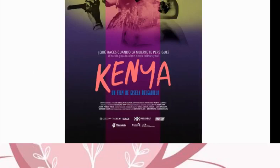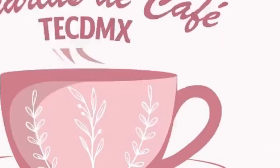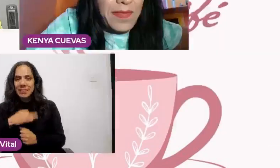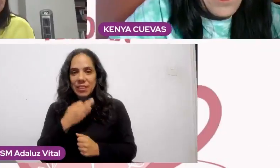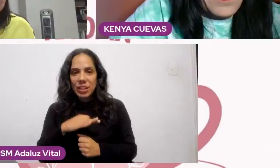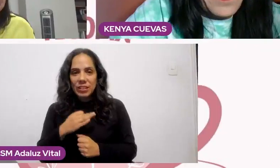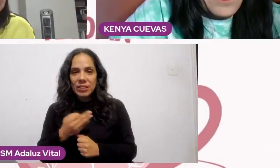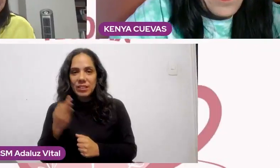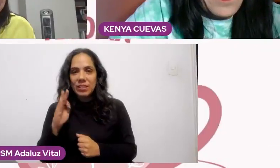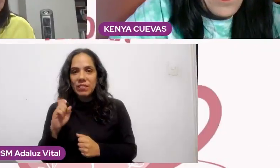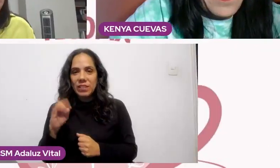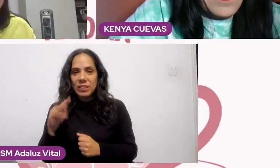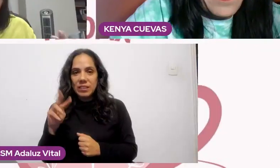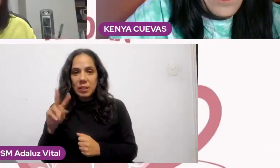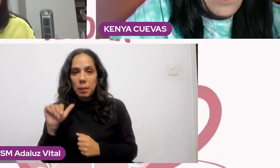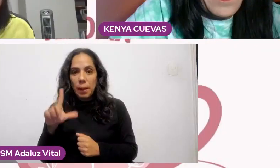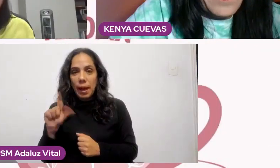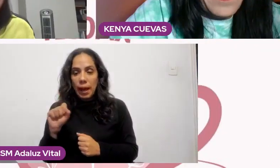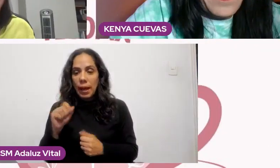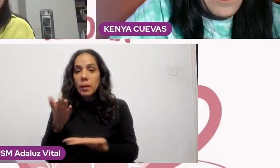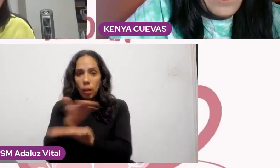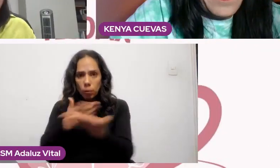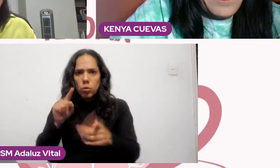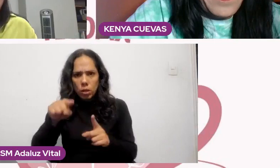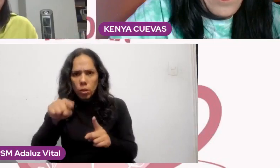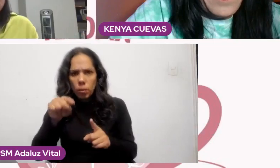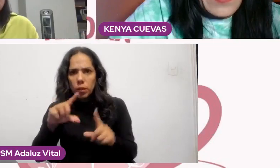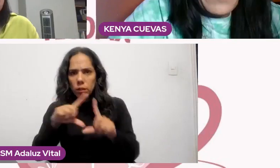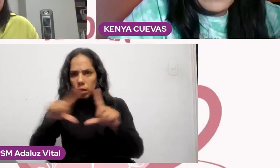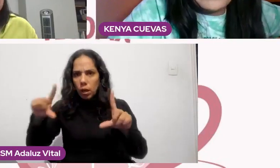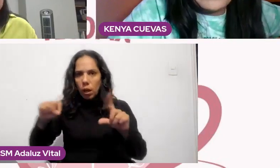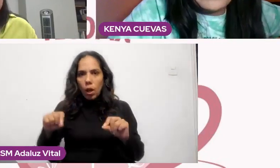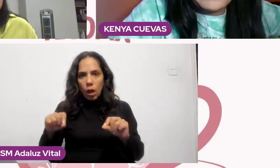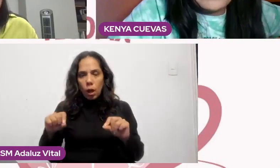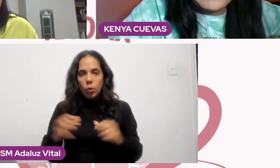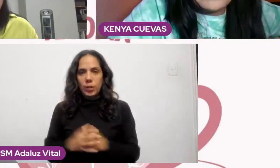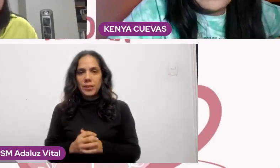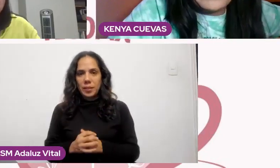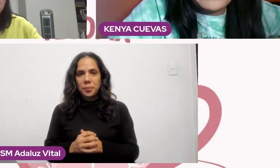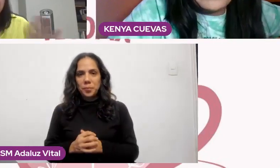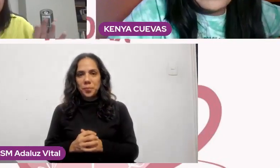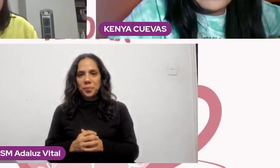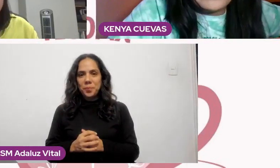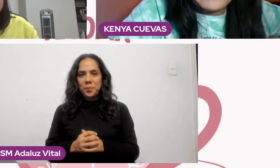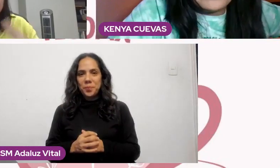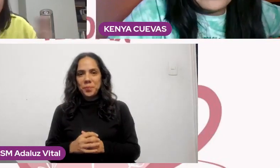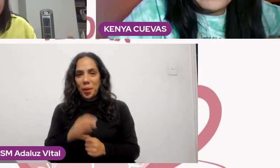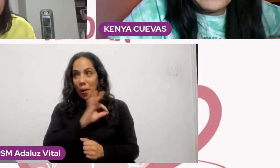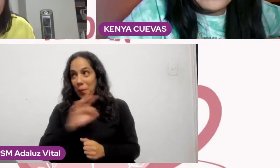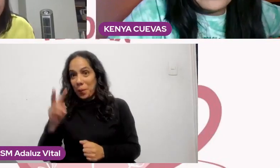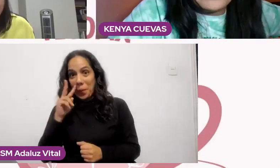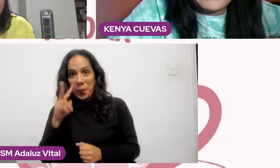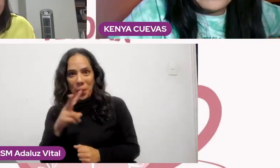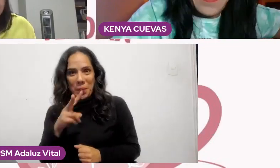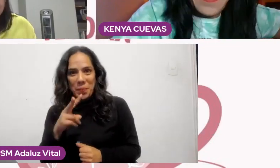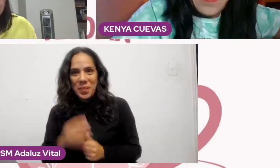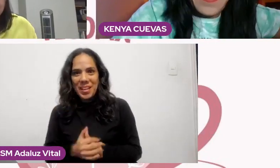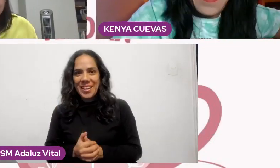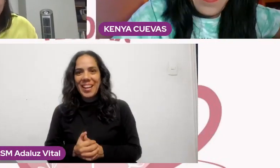en las redes sociales y, bueno, pues si nos puedes comentar cuál fue la experiencia y por qué ha tenido una respuesta, ha sido